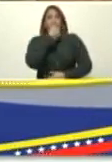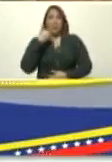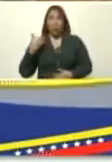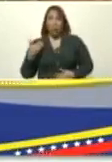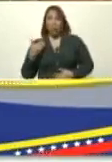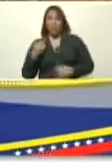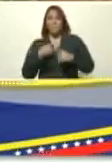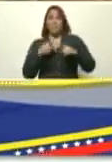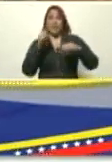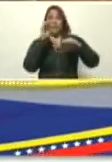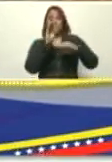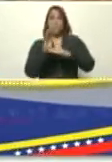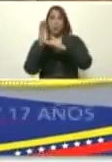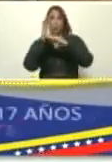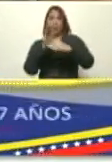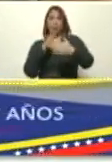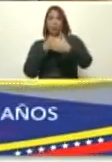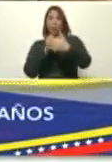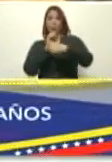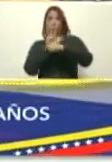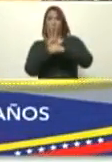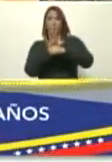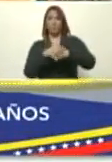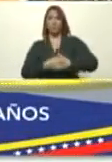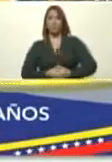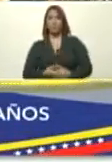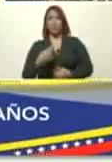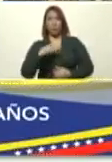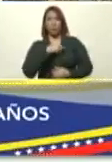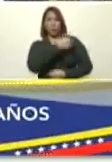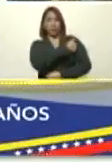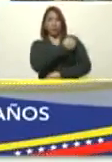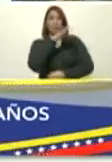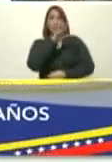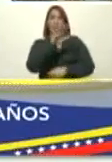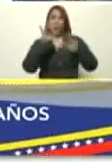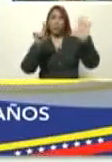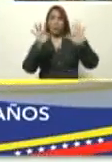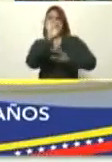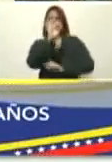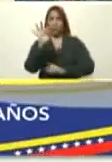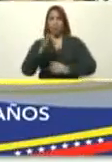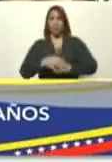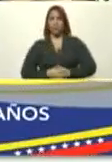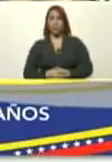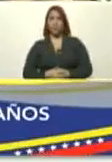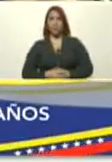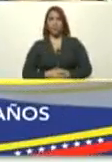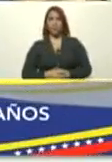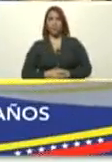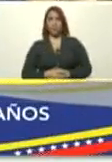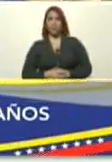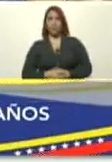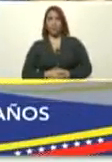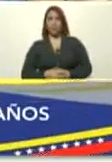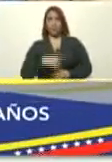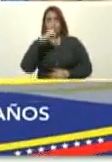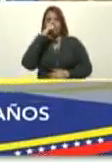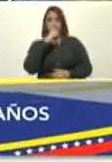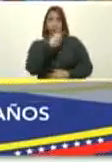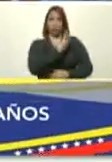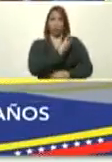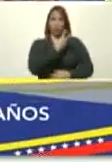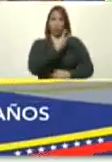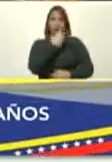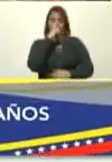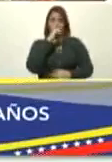para protegerse al COVID-19. Ya hemos vacunado el 56% de la edad de 2 años a